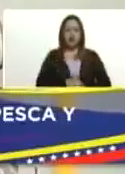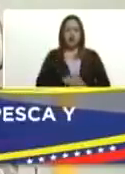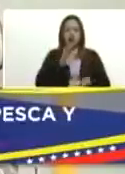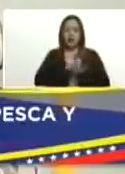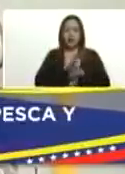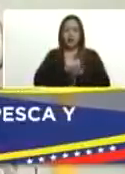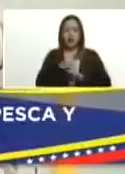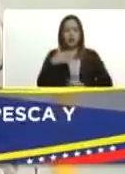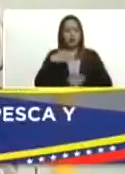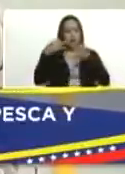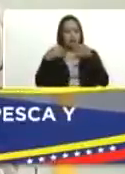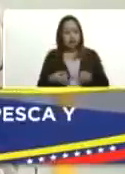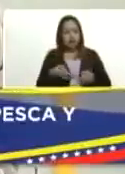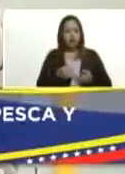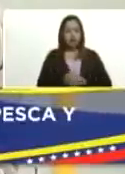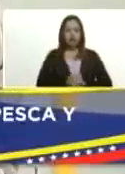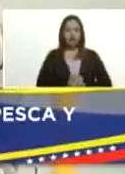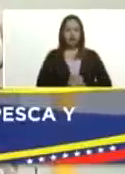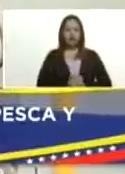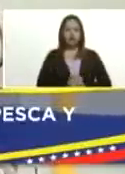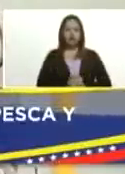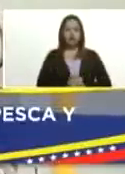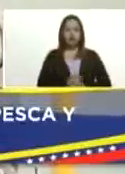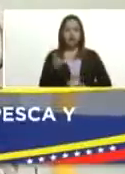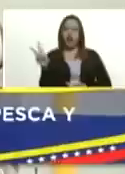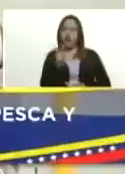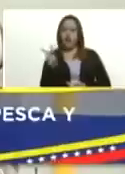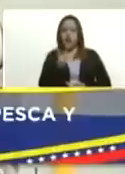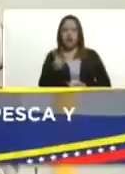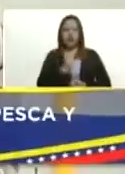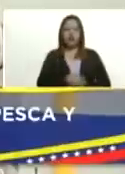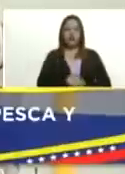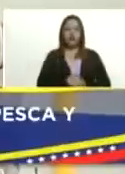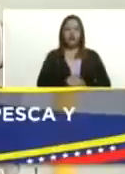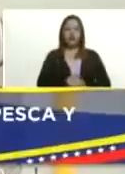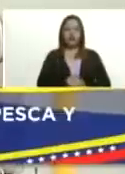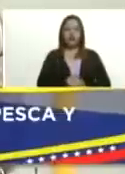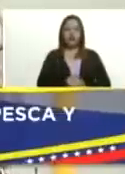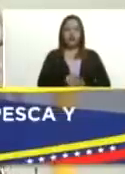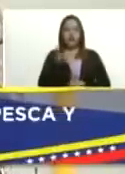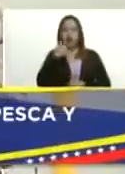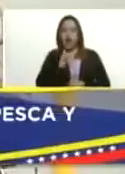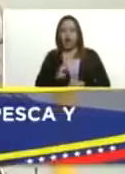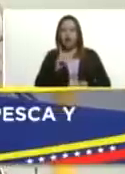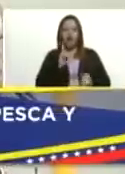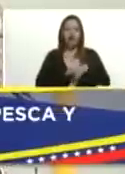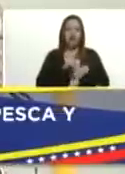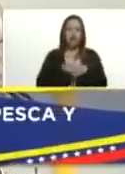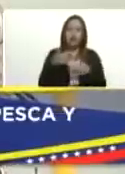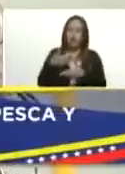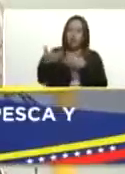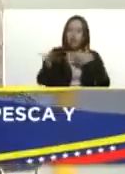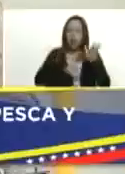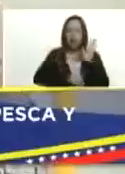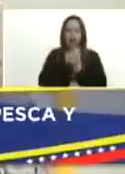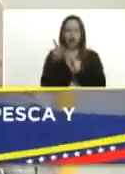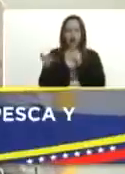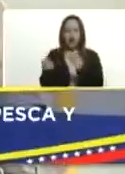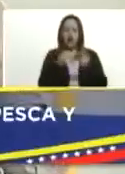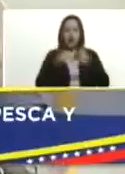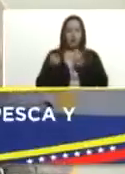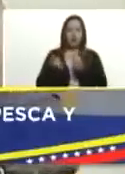empeñado en que Venezuela tenga un ciclo largo de crecimiento